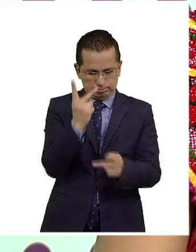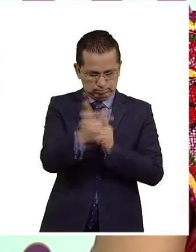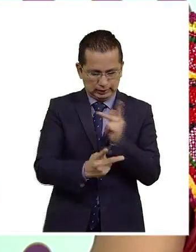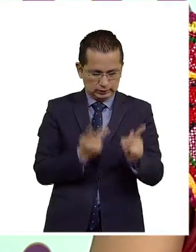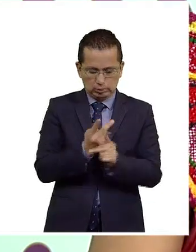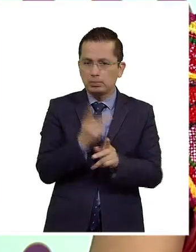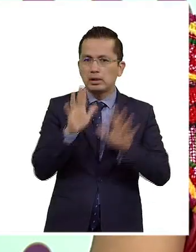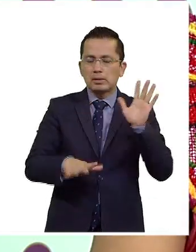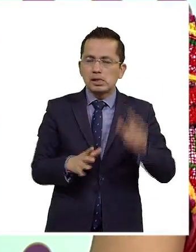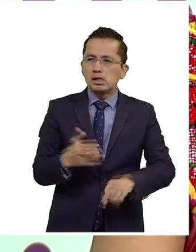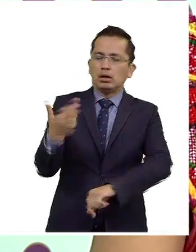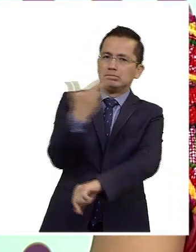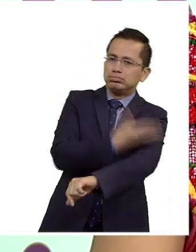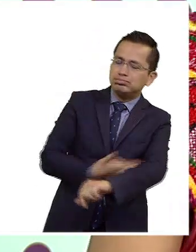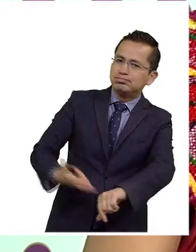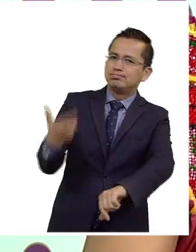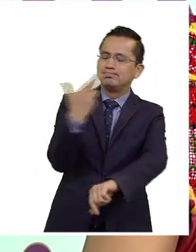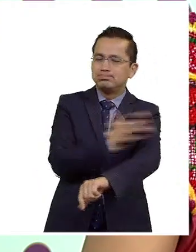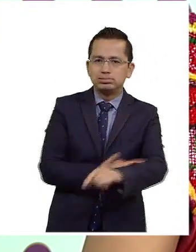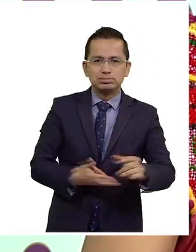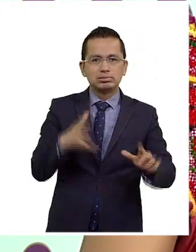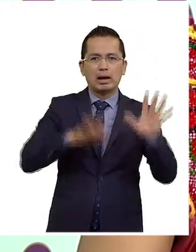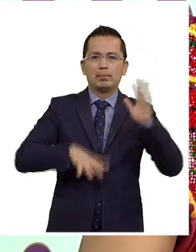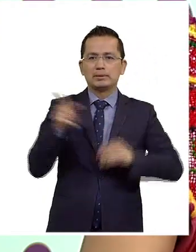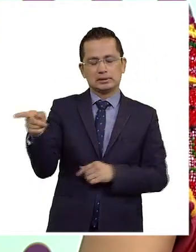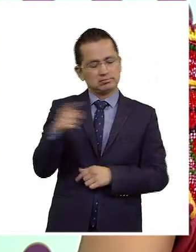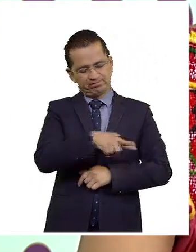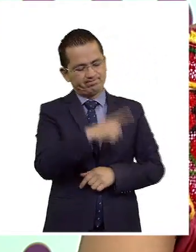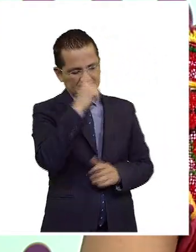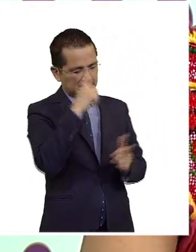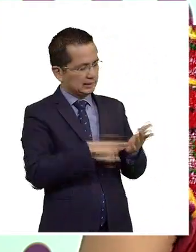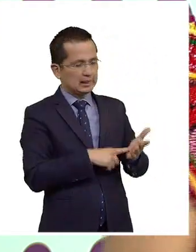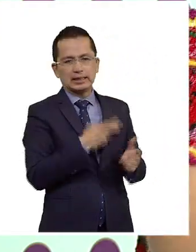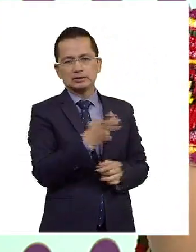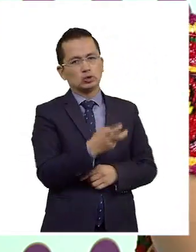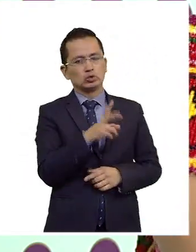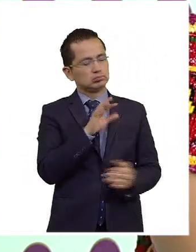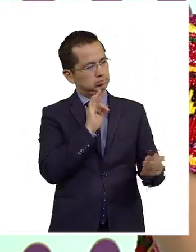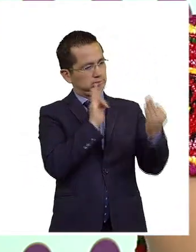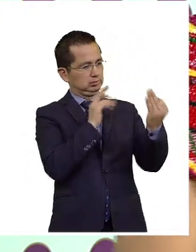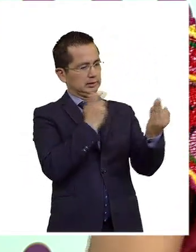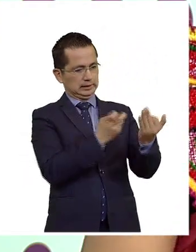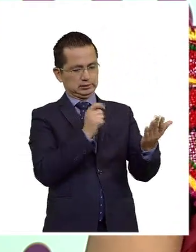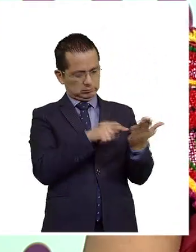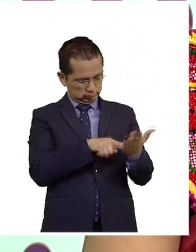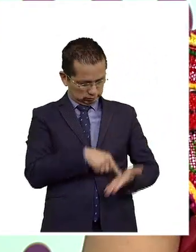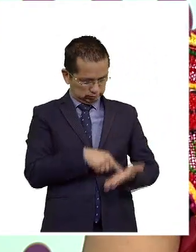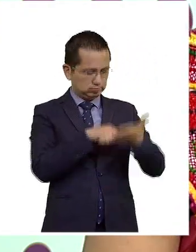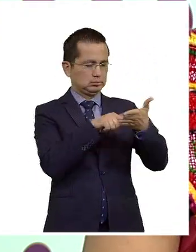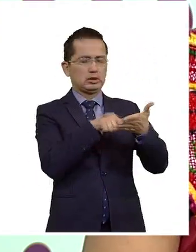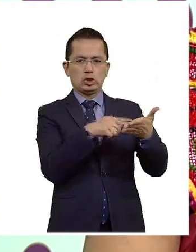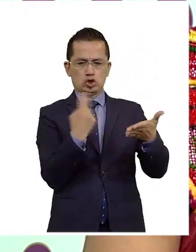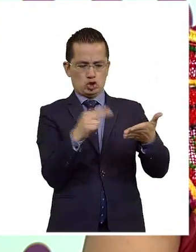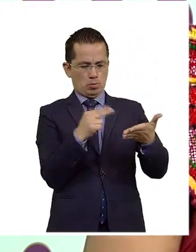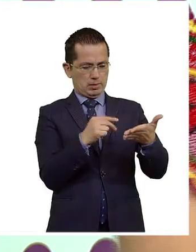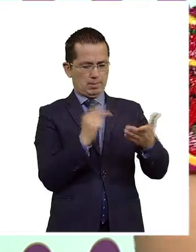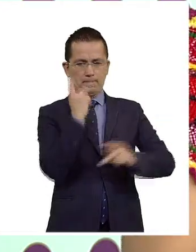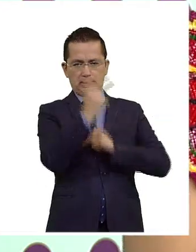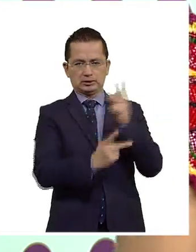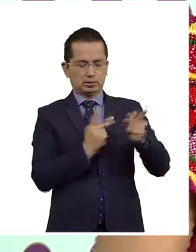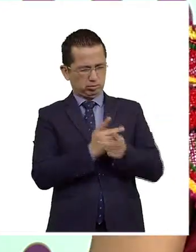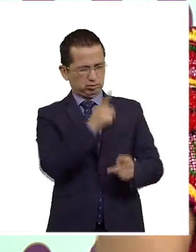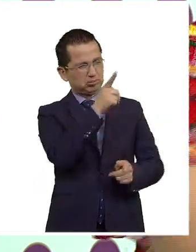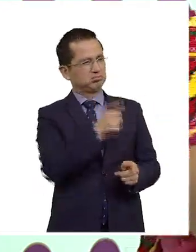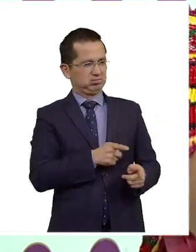habido complicaciones de no creer que la persona que está enfrente es la persona con el nombre en el pasaporte,